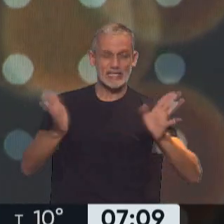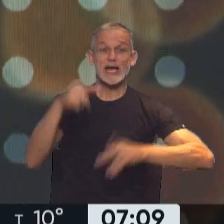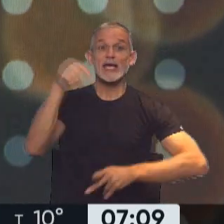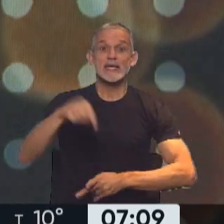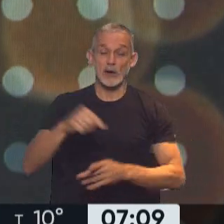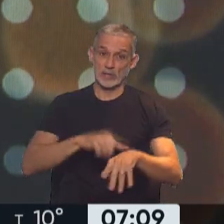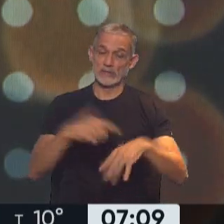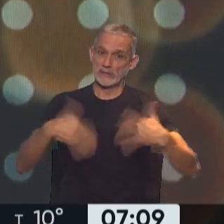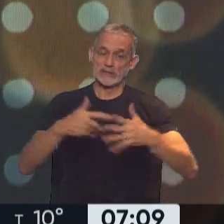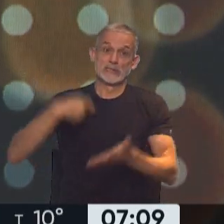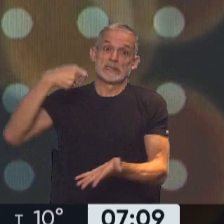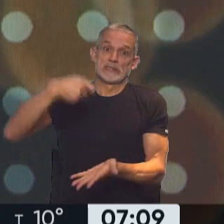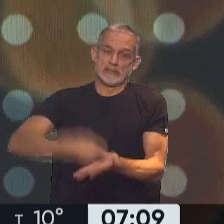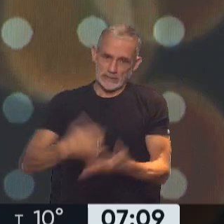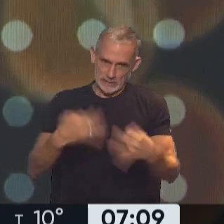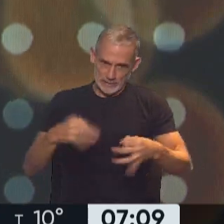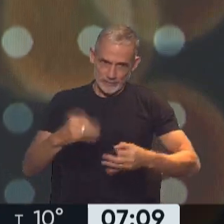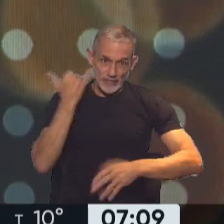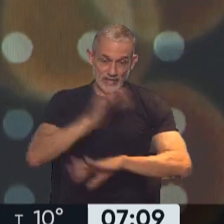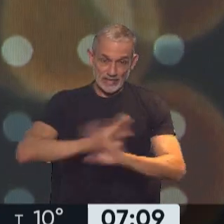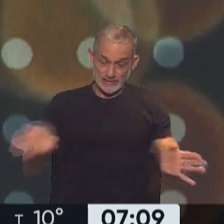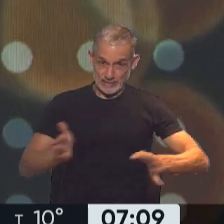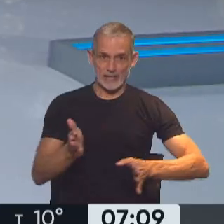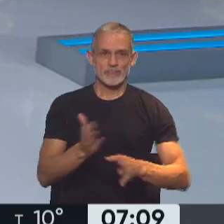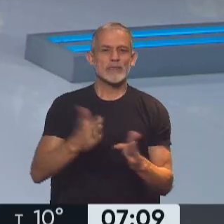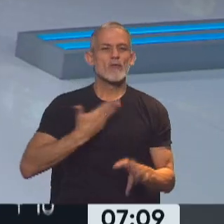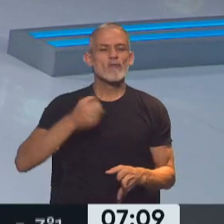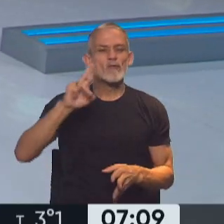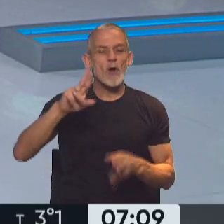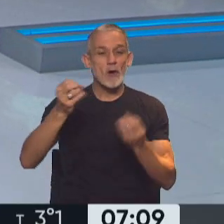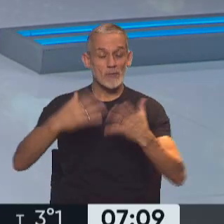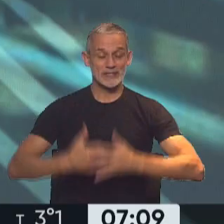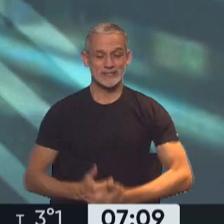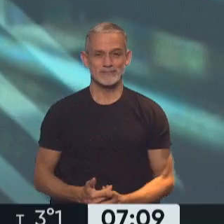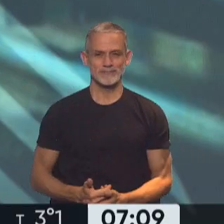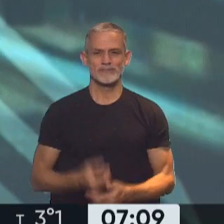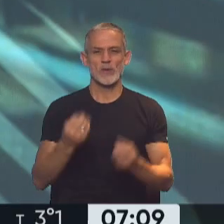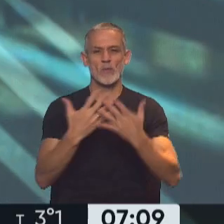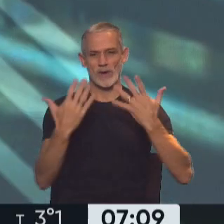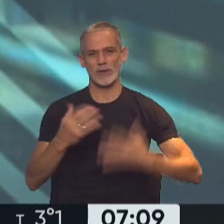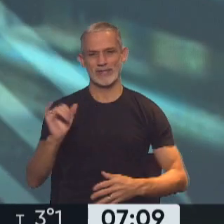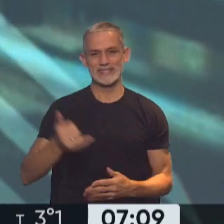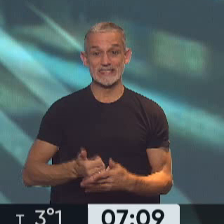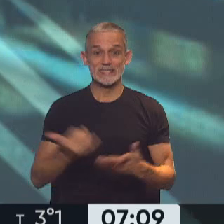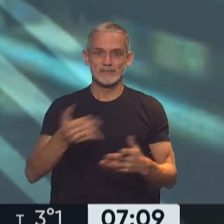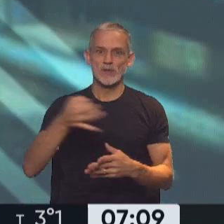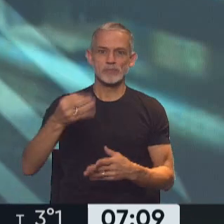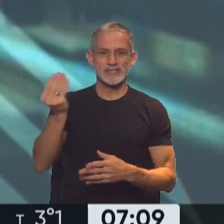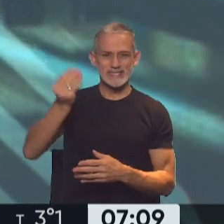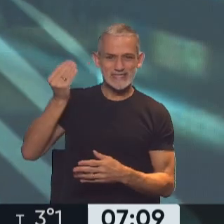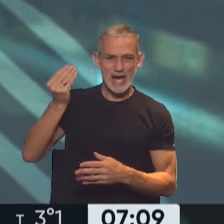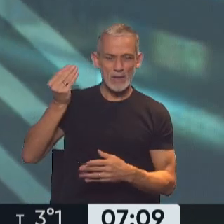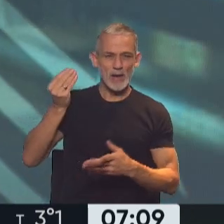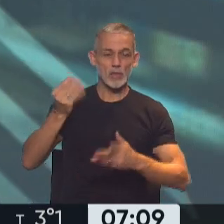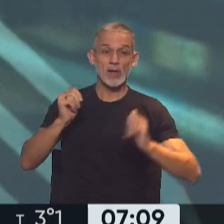viene el momento de pagar, porque se implementan. ¿Qué tal, Flor Barragán? Buen lunes. Muy buenos días, Silvia. Así es, el sábado, día